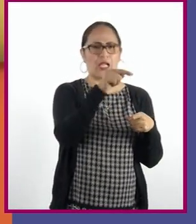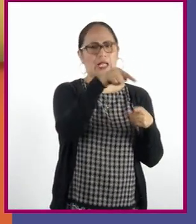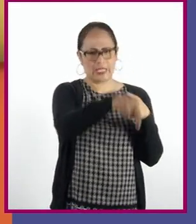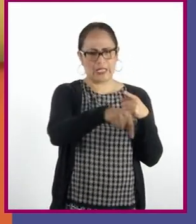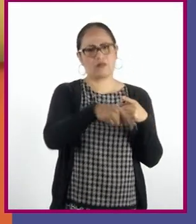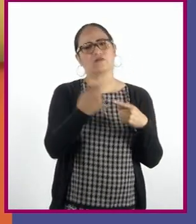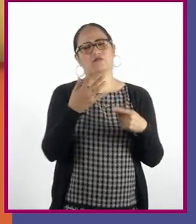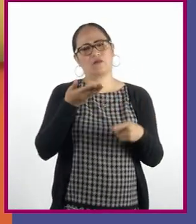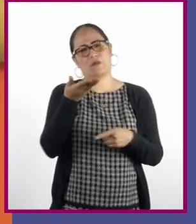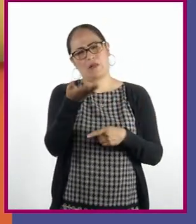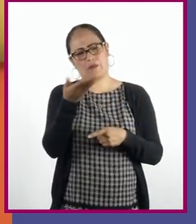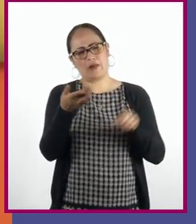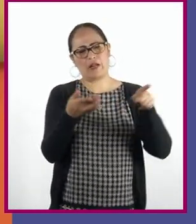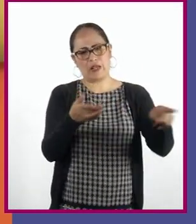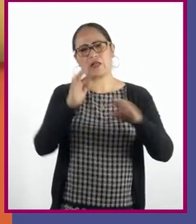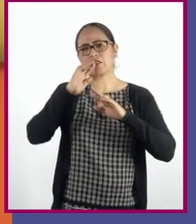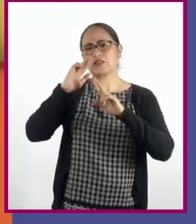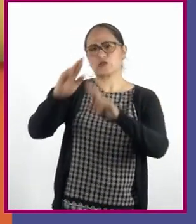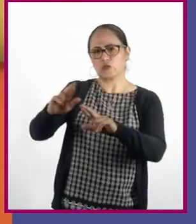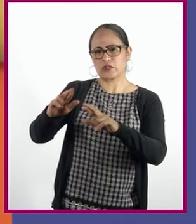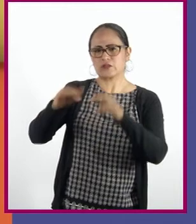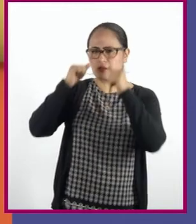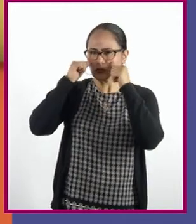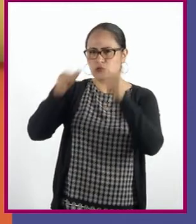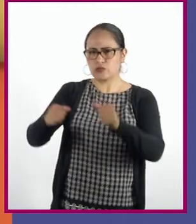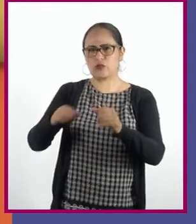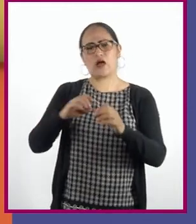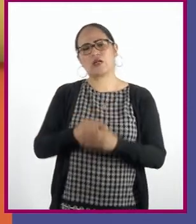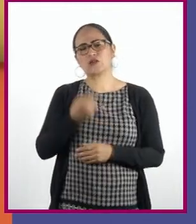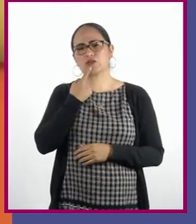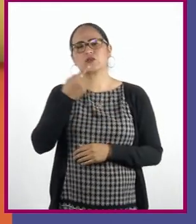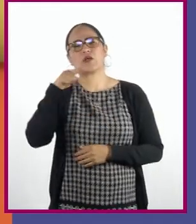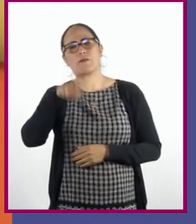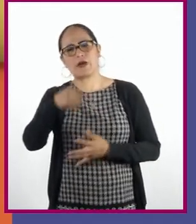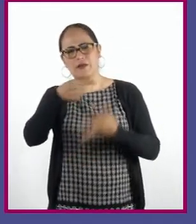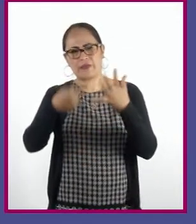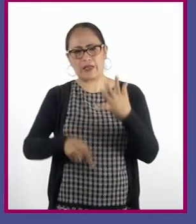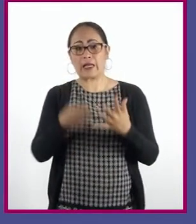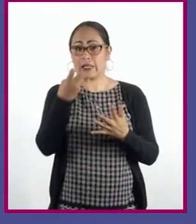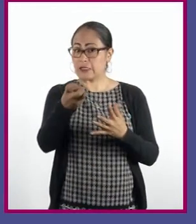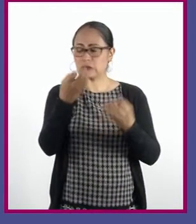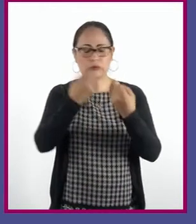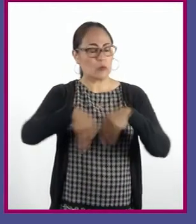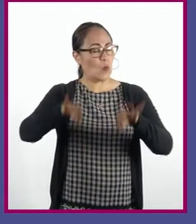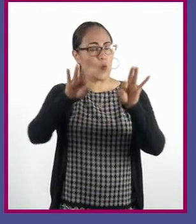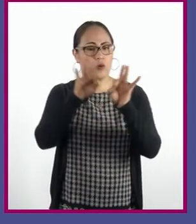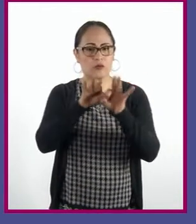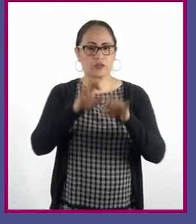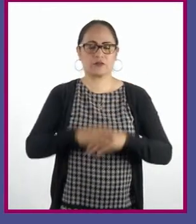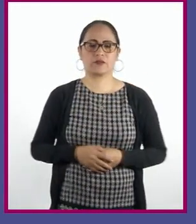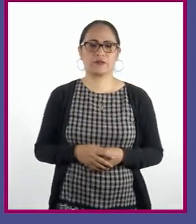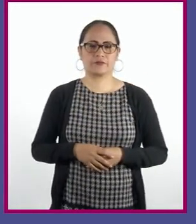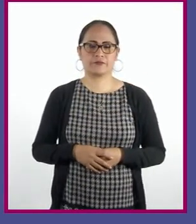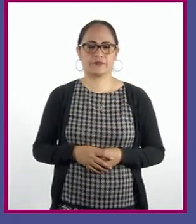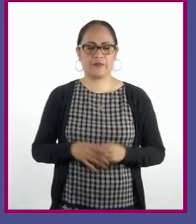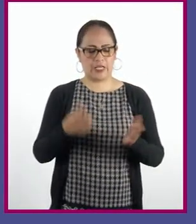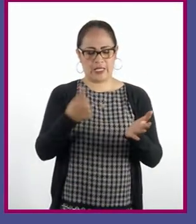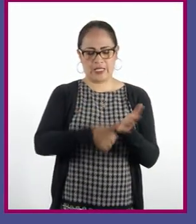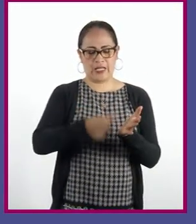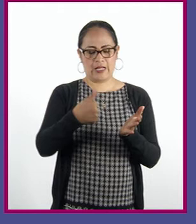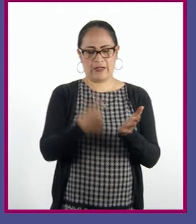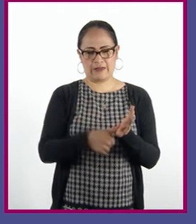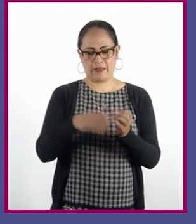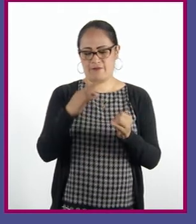resolver nuestras peticiones, solicitudes o quejas, y por ello son muy relevantes. Forma de cerrar la carta.